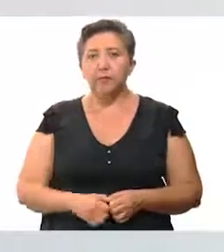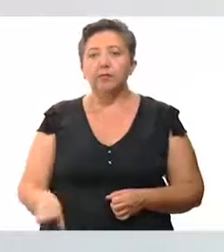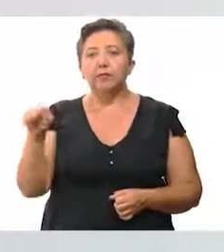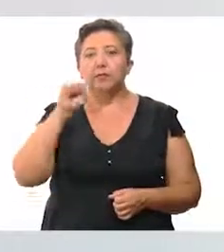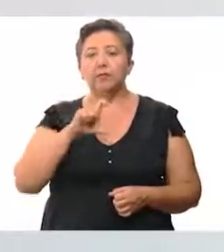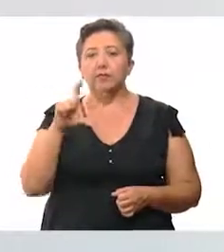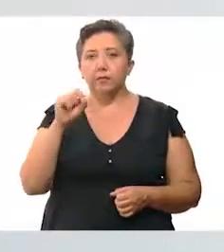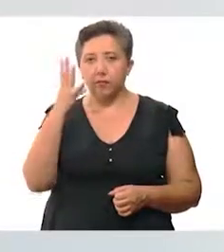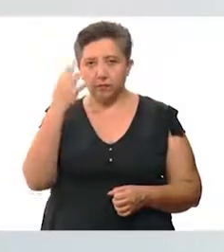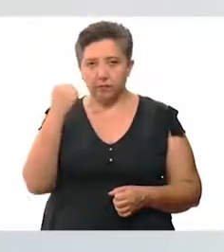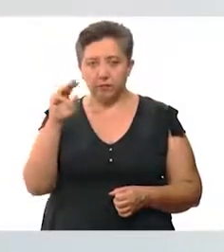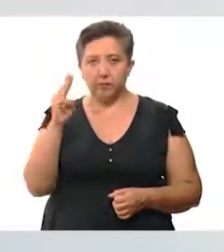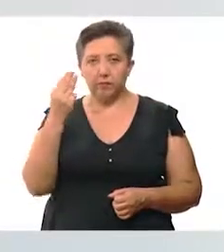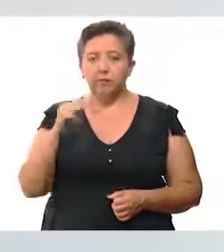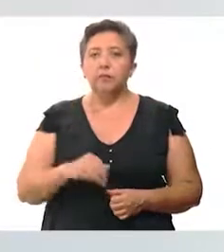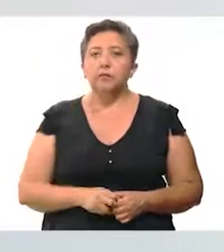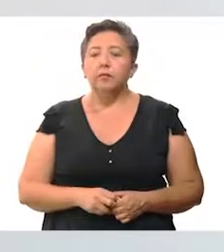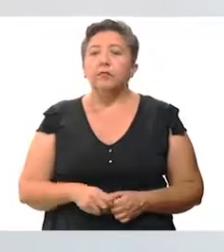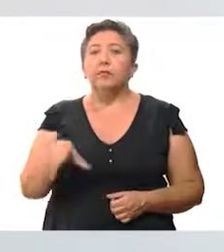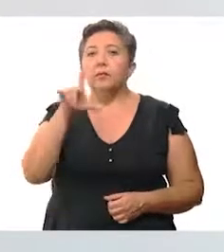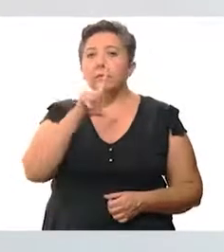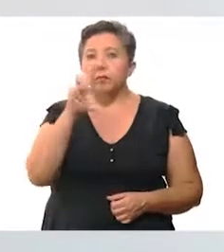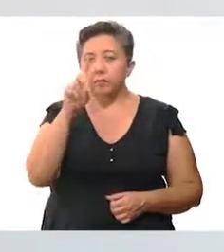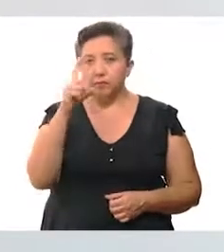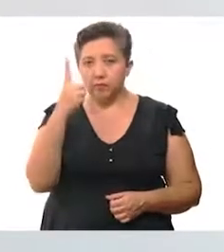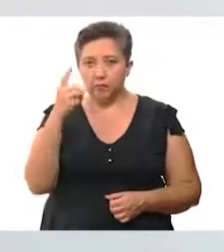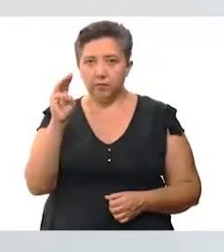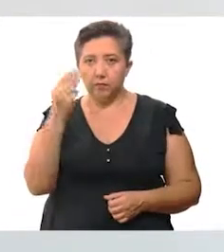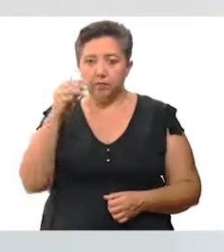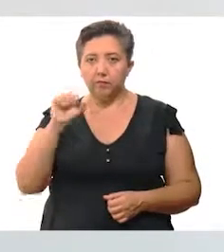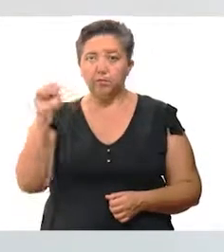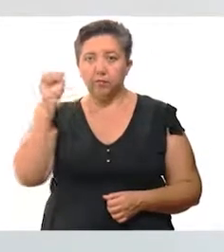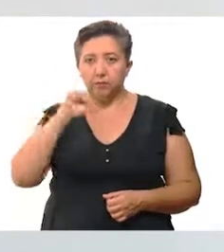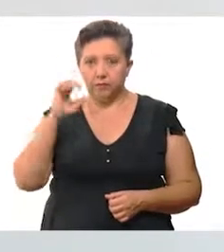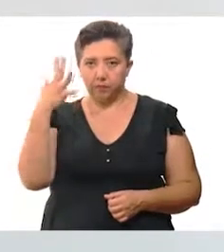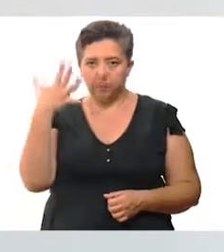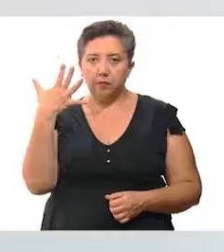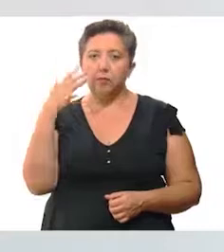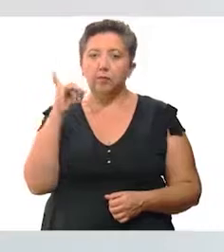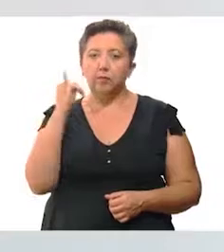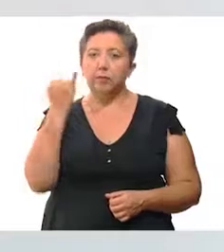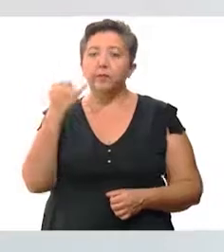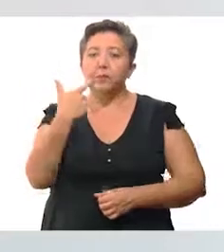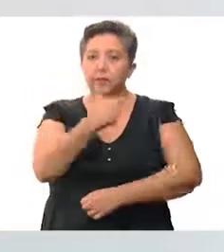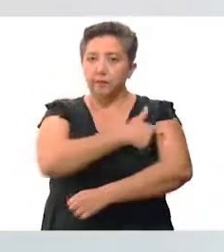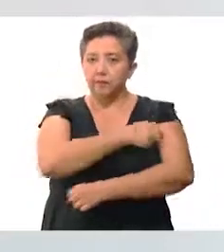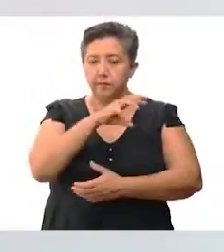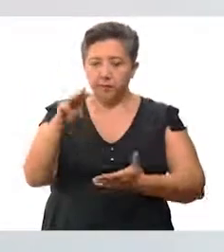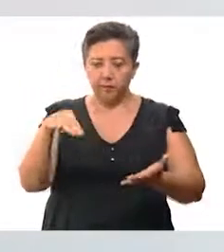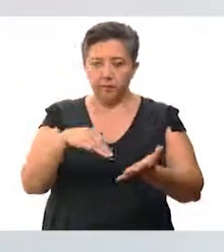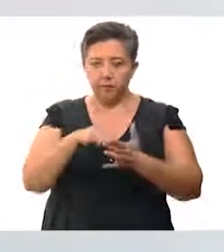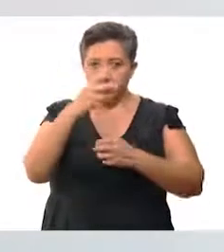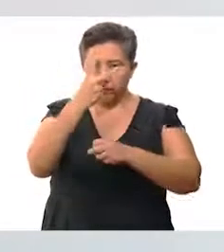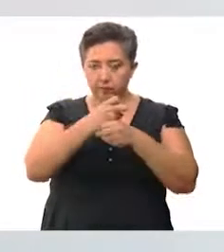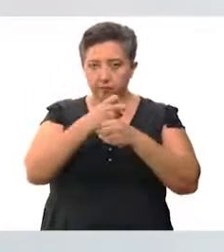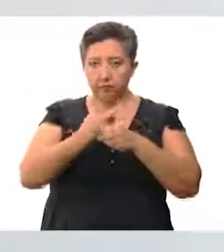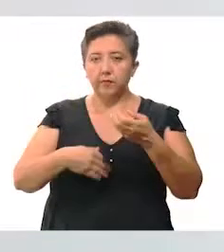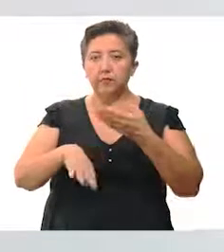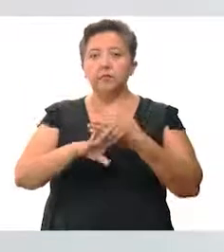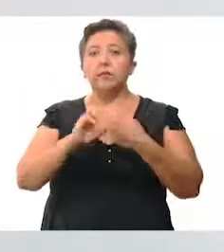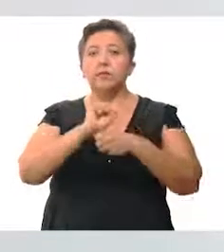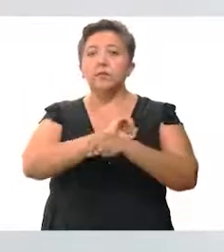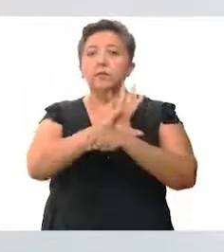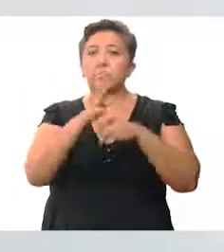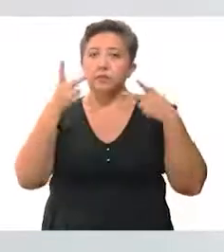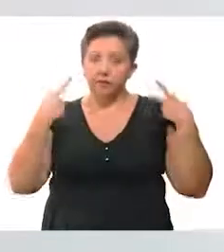de este sábado 29 de mayo. Del lunes 31 de mayo al sábado 5 de junio se aplicará en Mérida la segunda dosis contra el